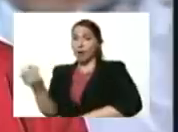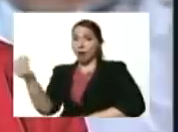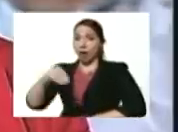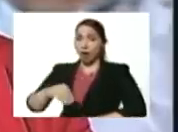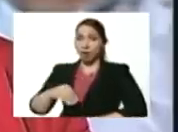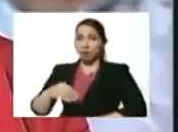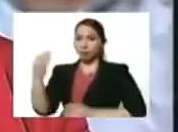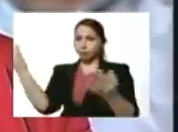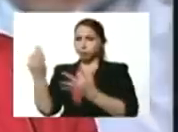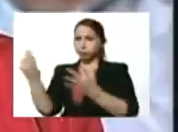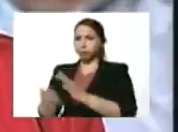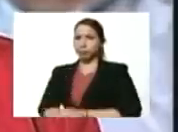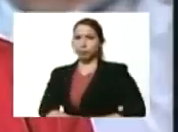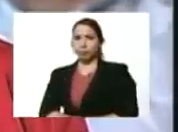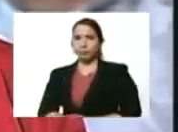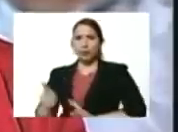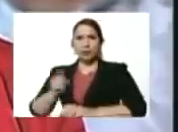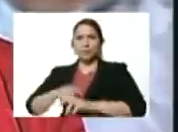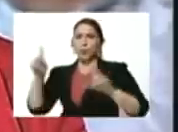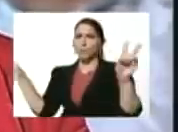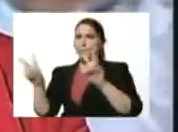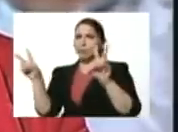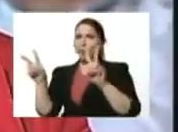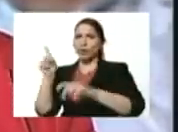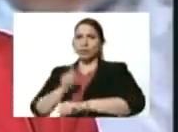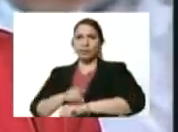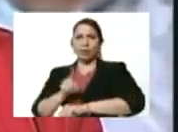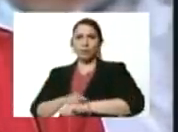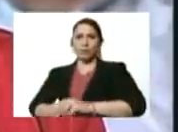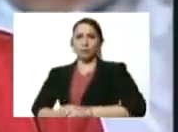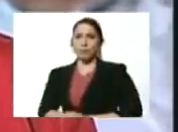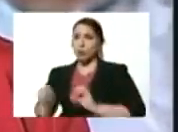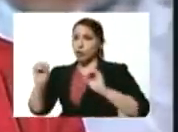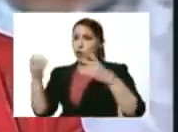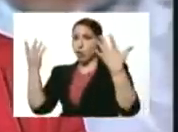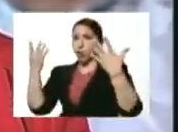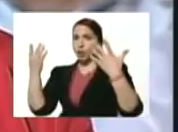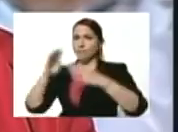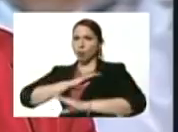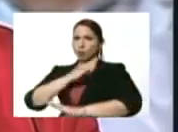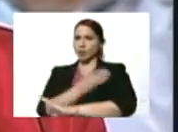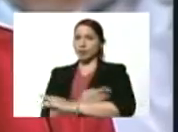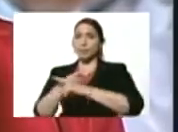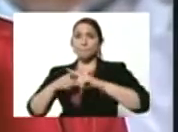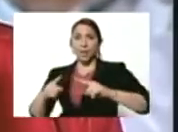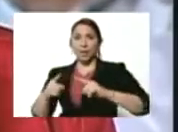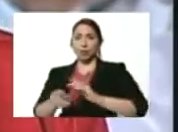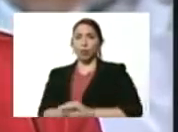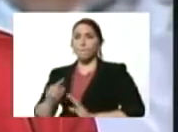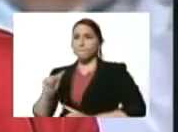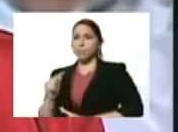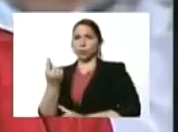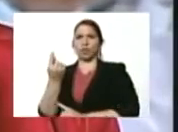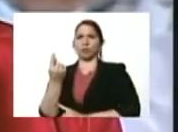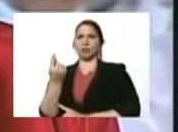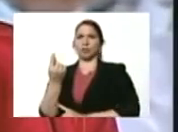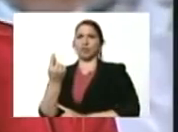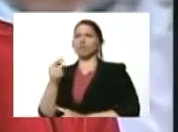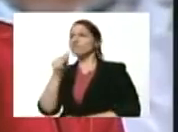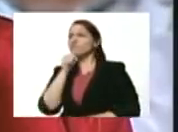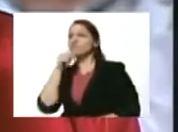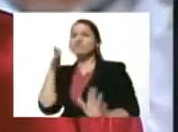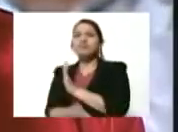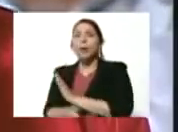van a ser tiempos de victorias, tiempos de gloria, de fortaleza, pero que el protagonista principal va a ser el